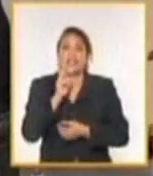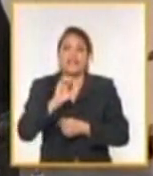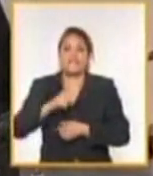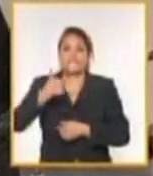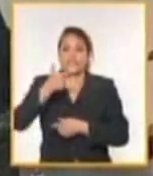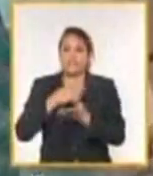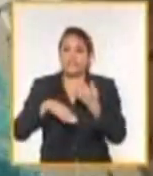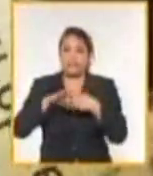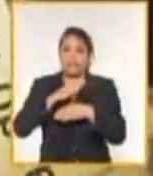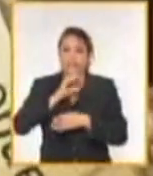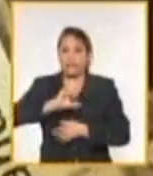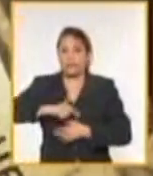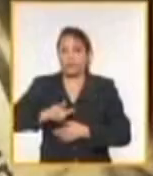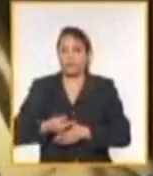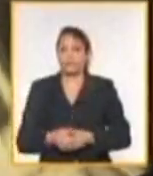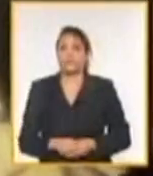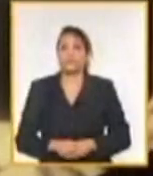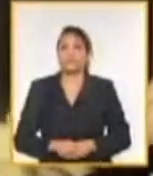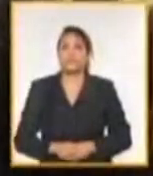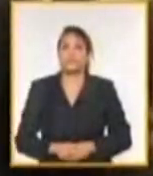Cultura.